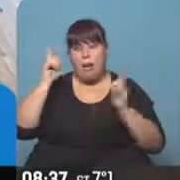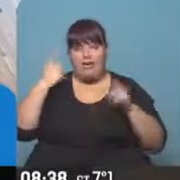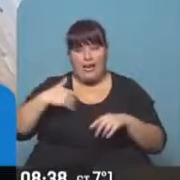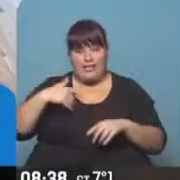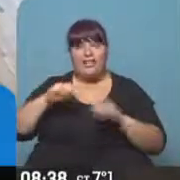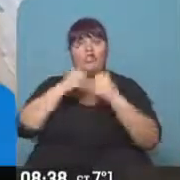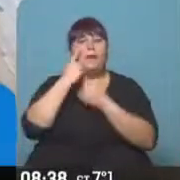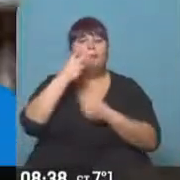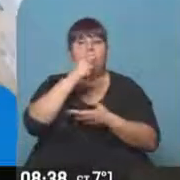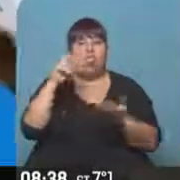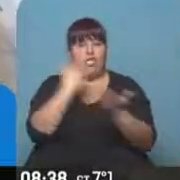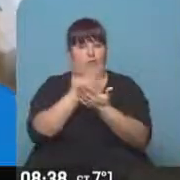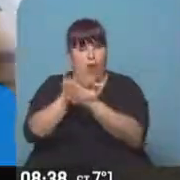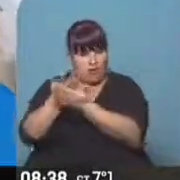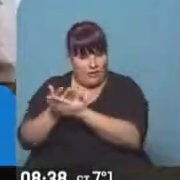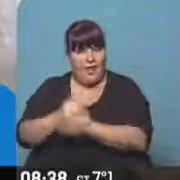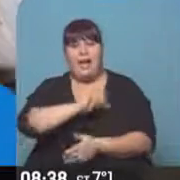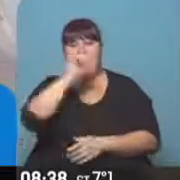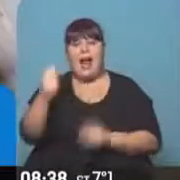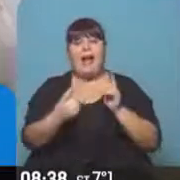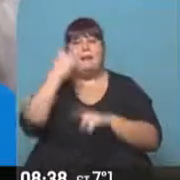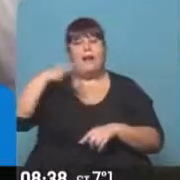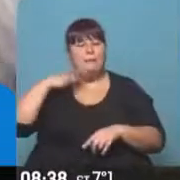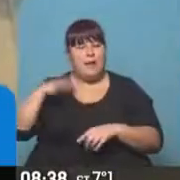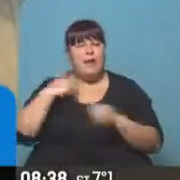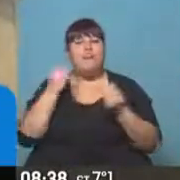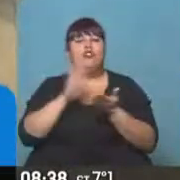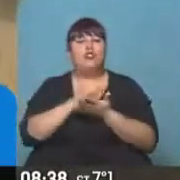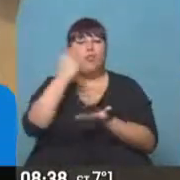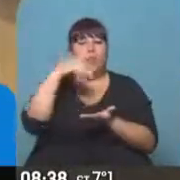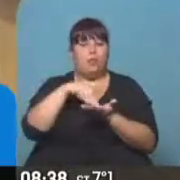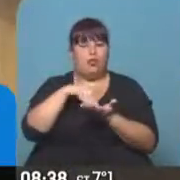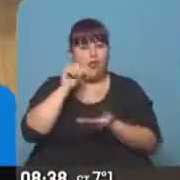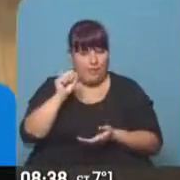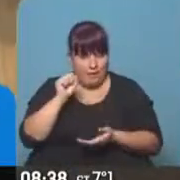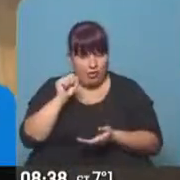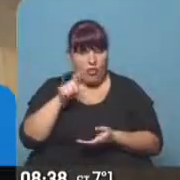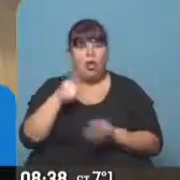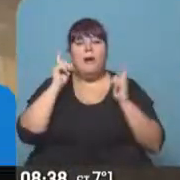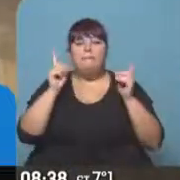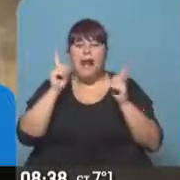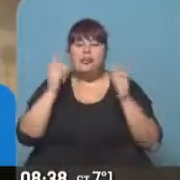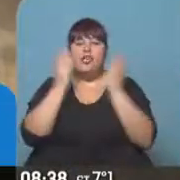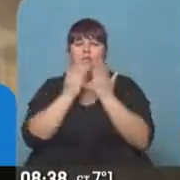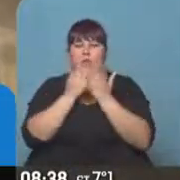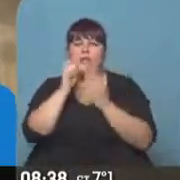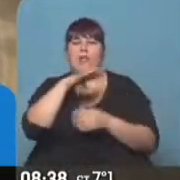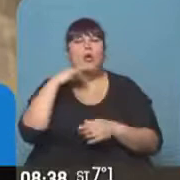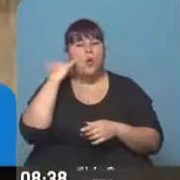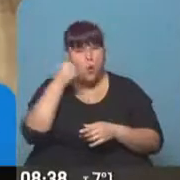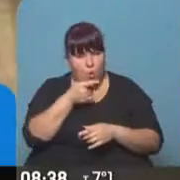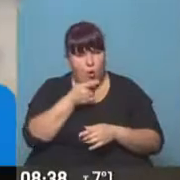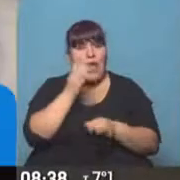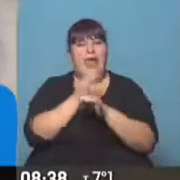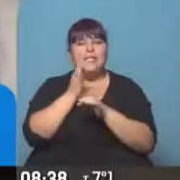sobre 1.200 proyectos presentados, ganó el primer premio consistente en 1 millón de pesos. Docentes y estudiantes de Jujuy,